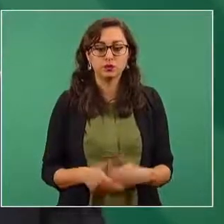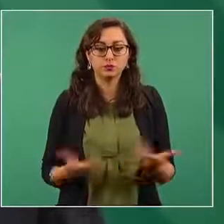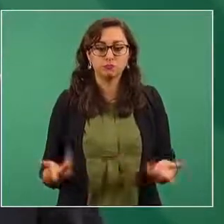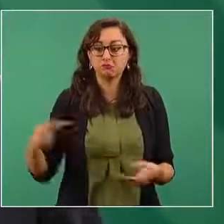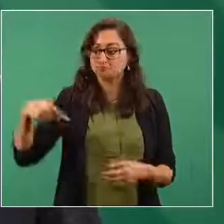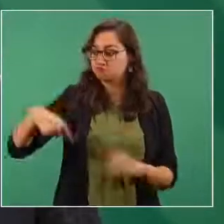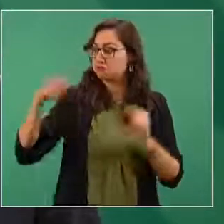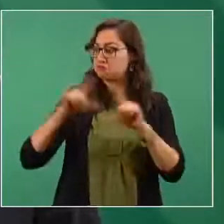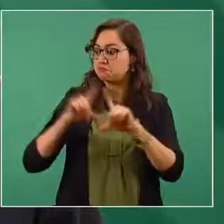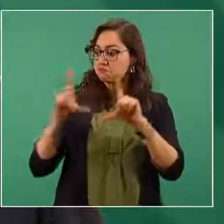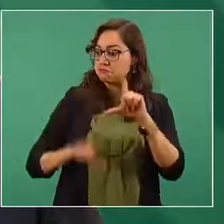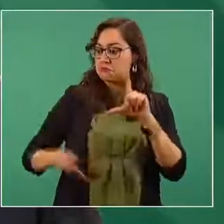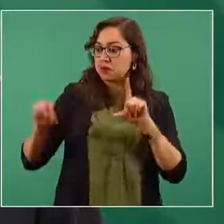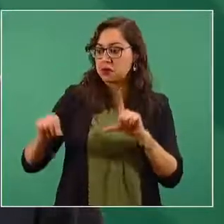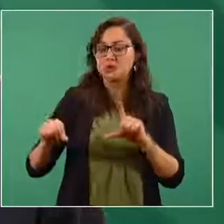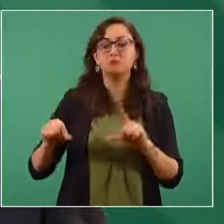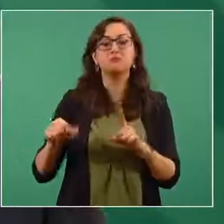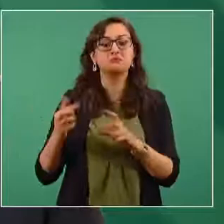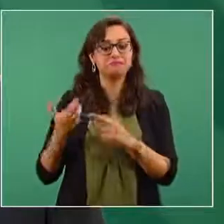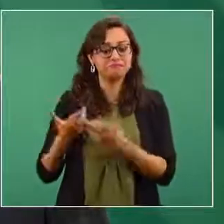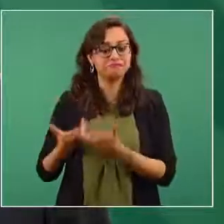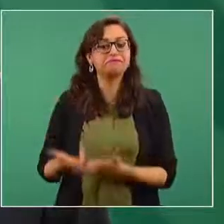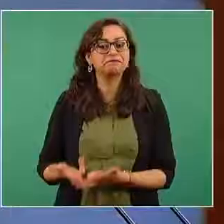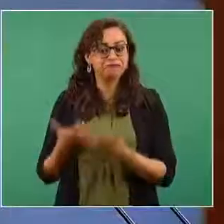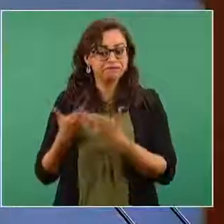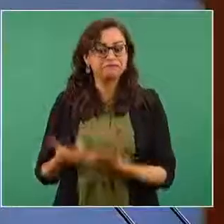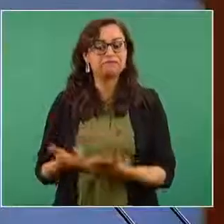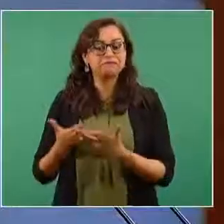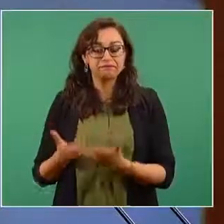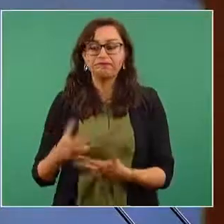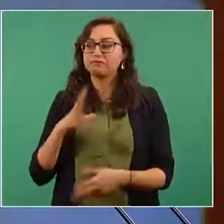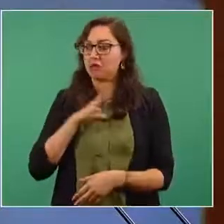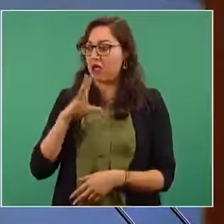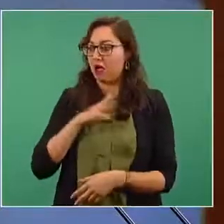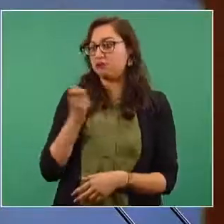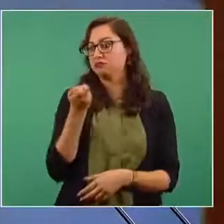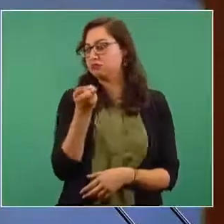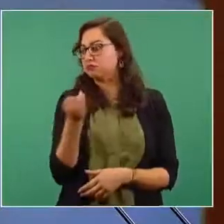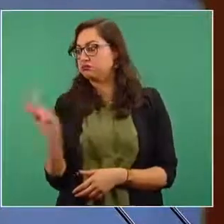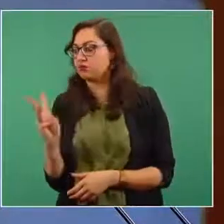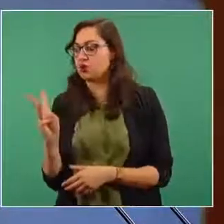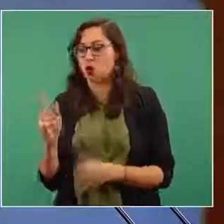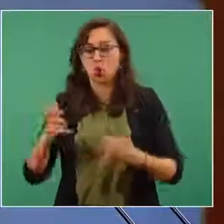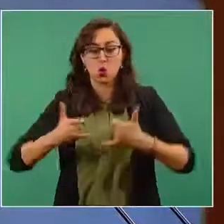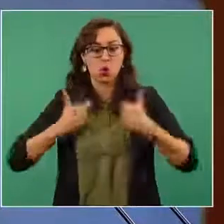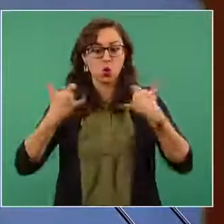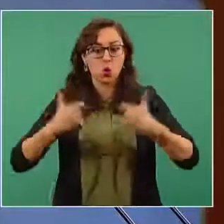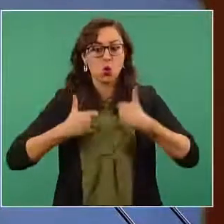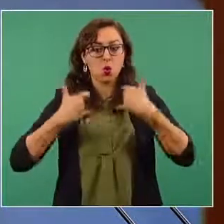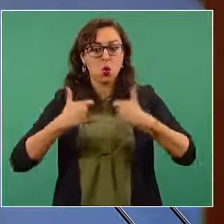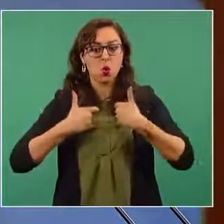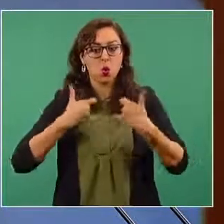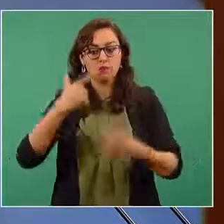tenemos una fuerza de trabajo joven, muy